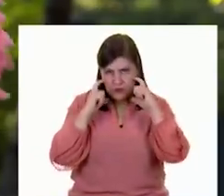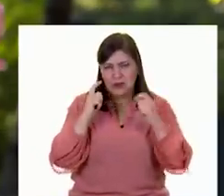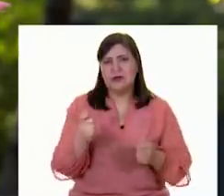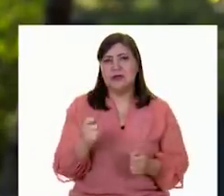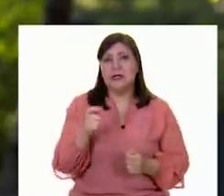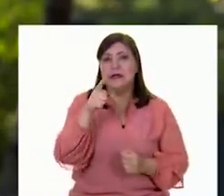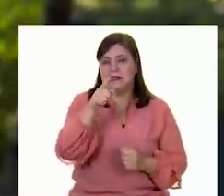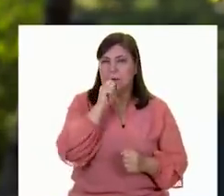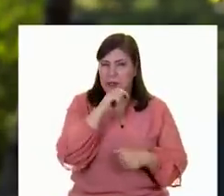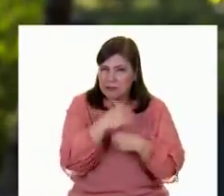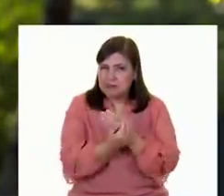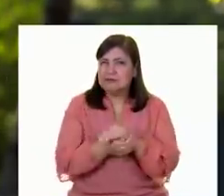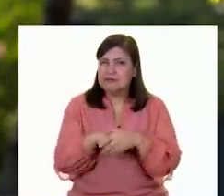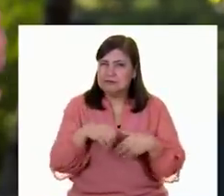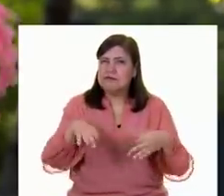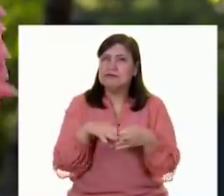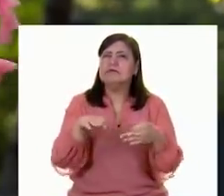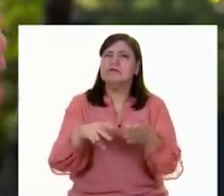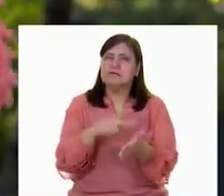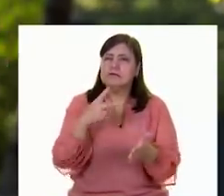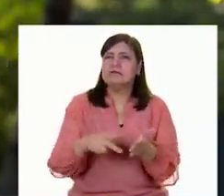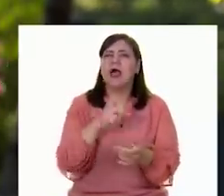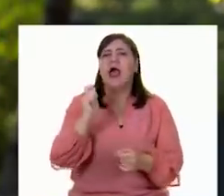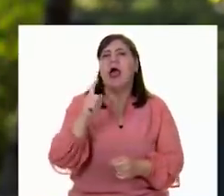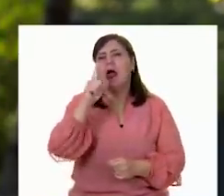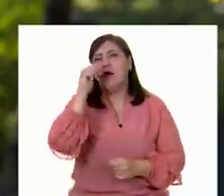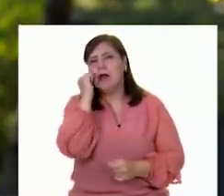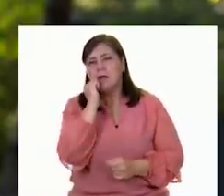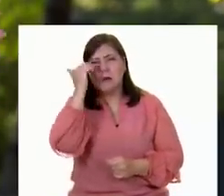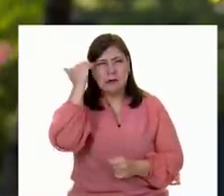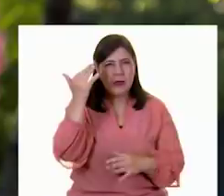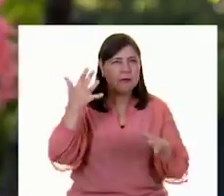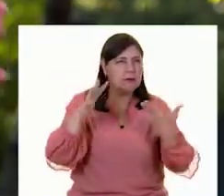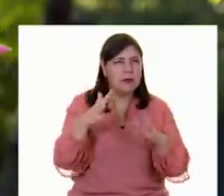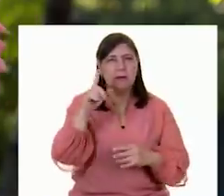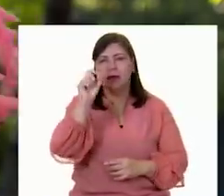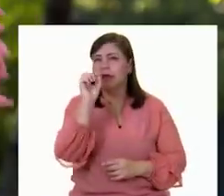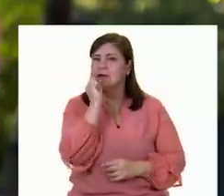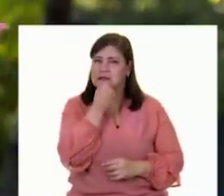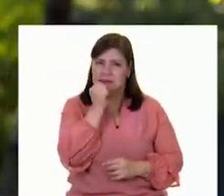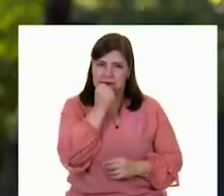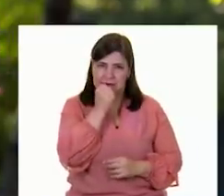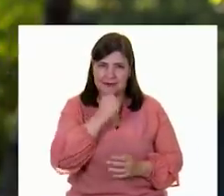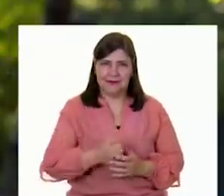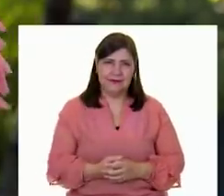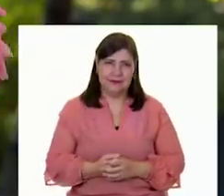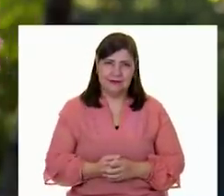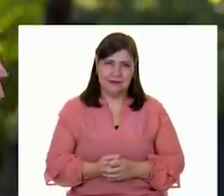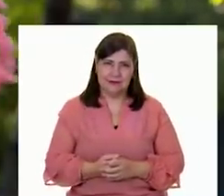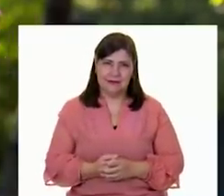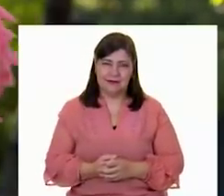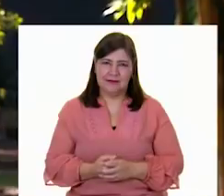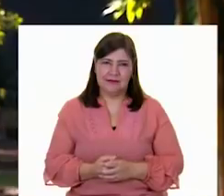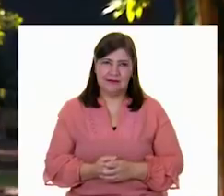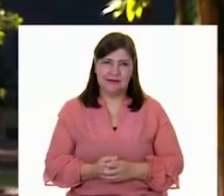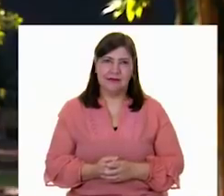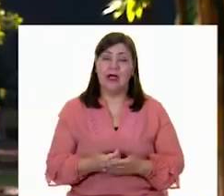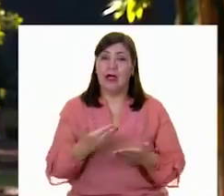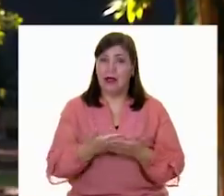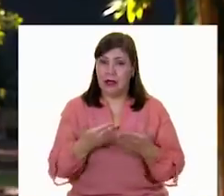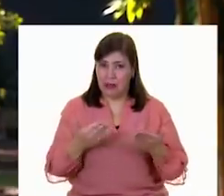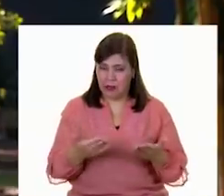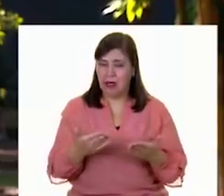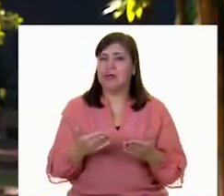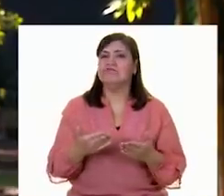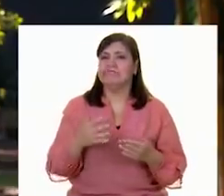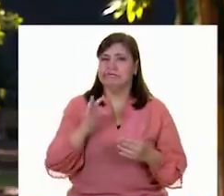cubrebocas. Lava tus manos frecuentemente con agua y con jabón por lo menos durante 20 segundos. Ahora